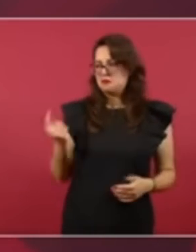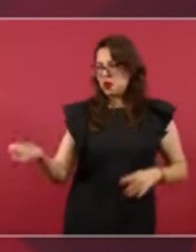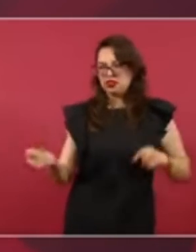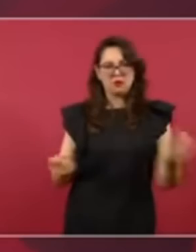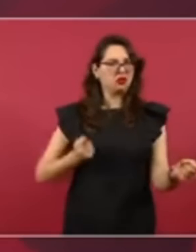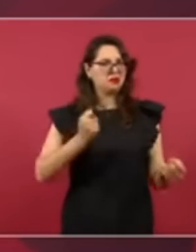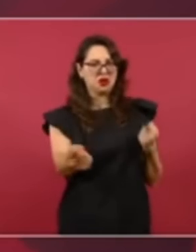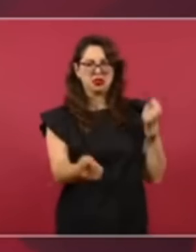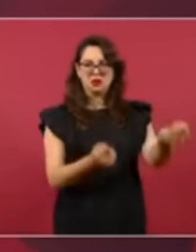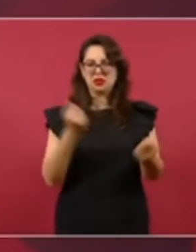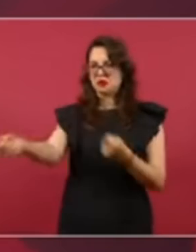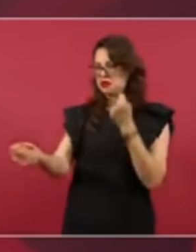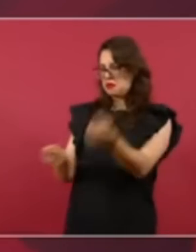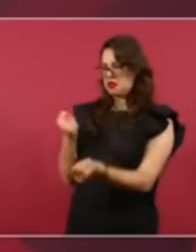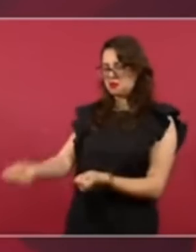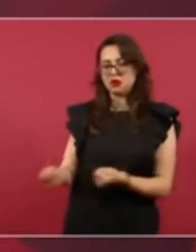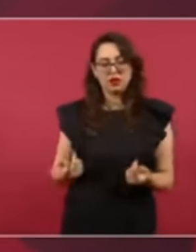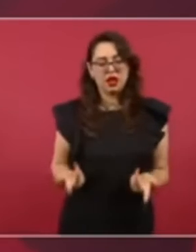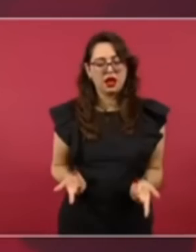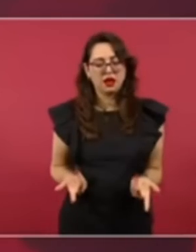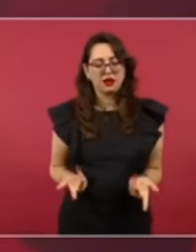Y llegó Zedillo,